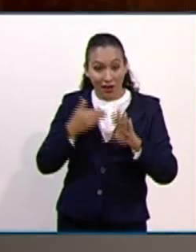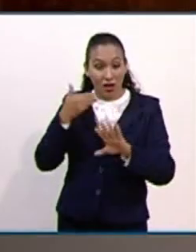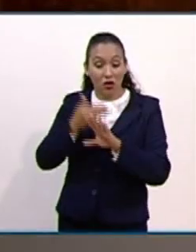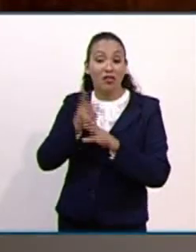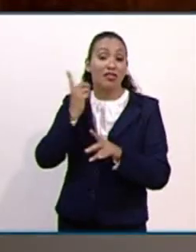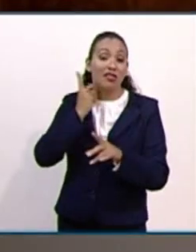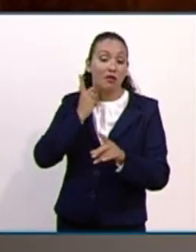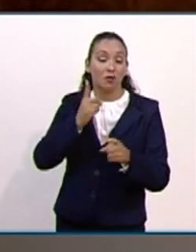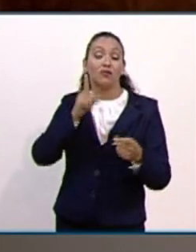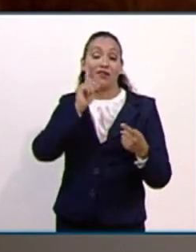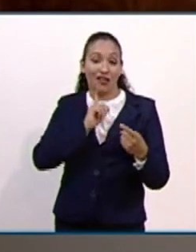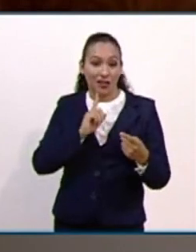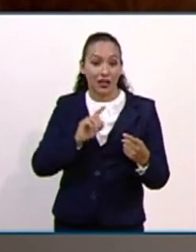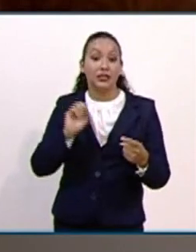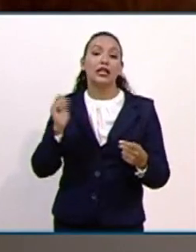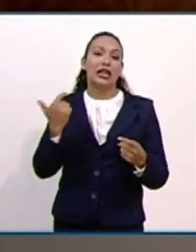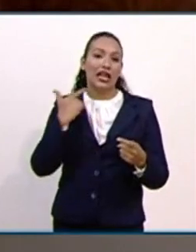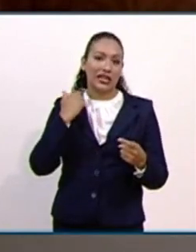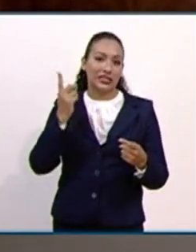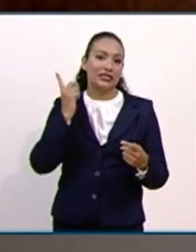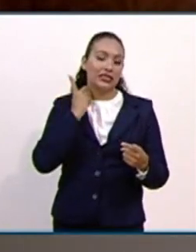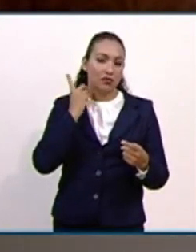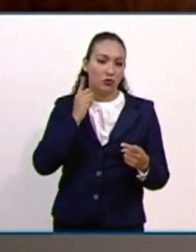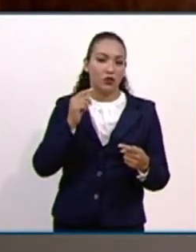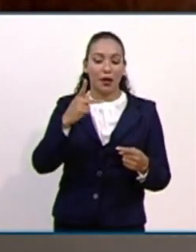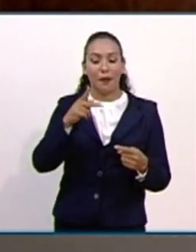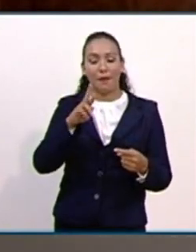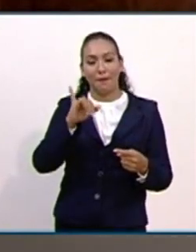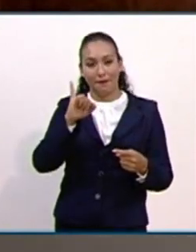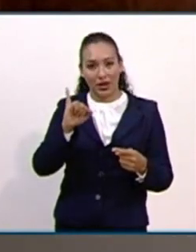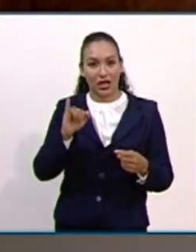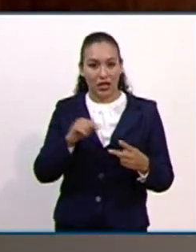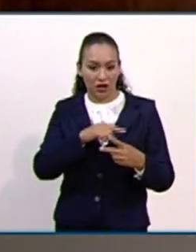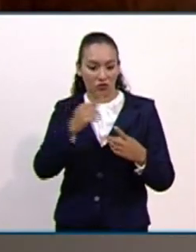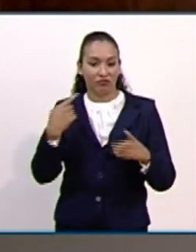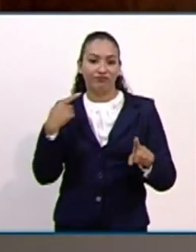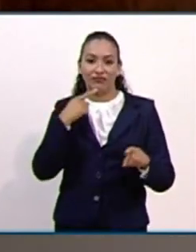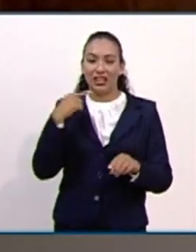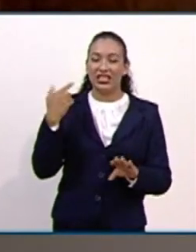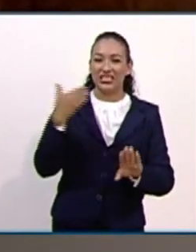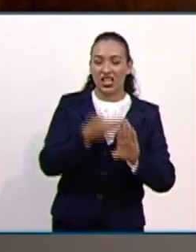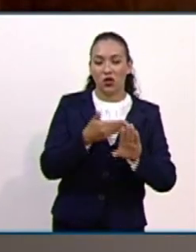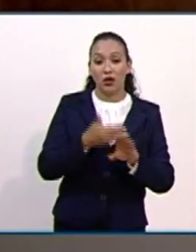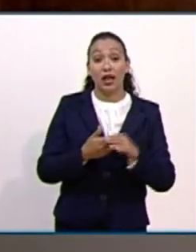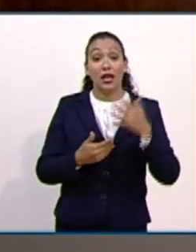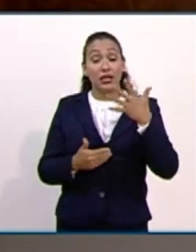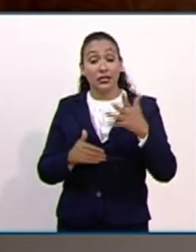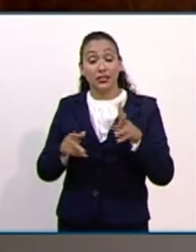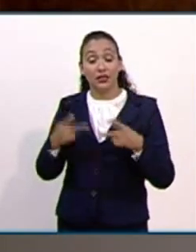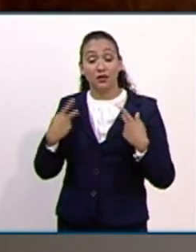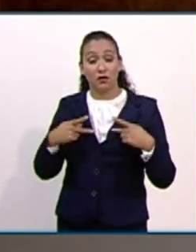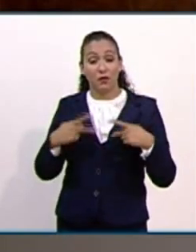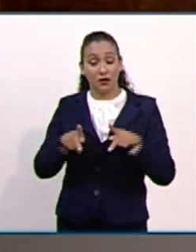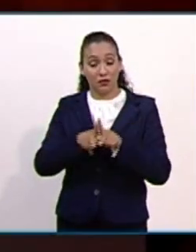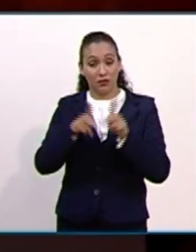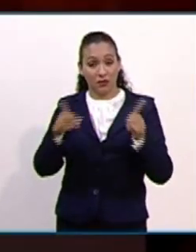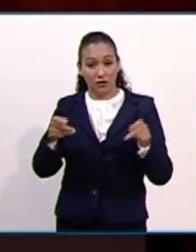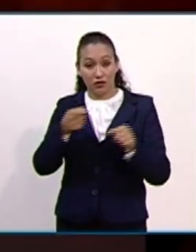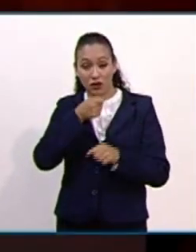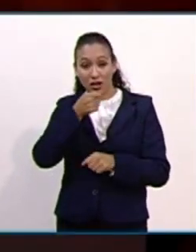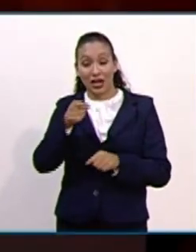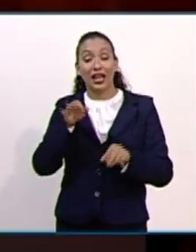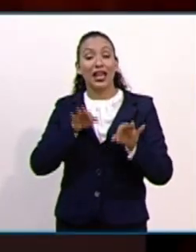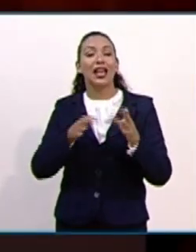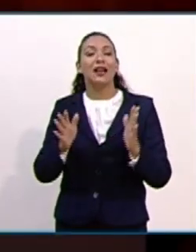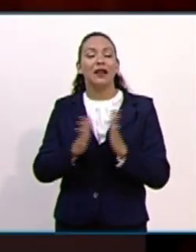diputadas y exdiputadas del PRI. En el mismo caso, determinó que 5 periodistas que participan en el programa